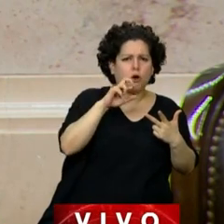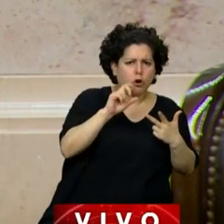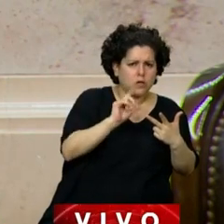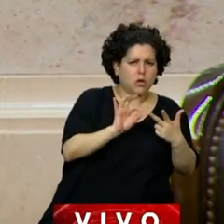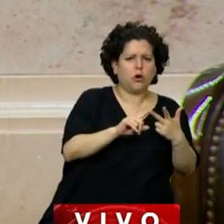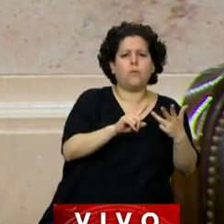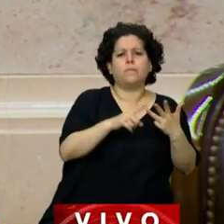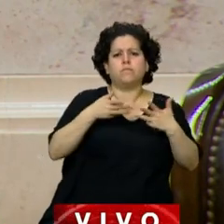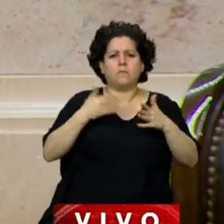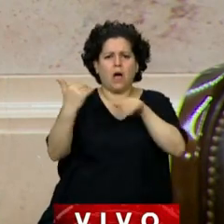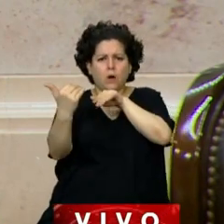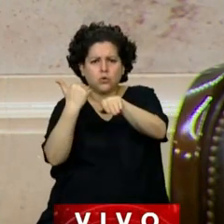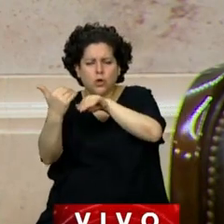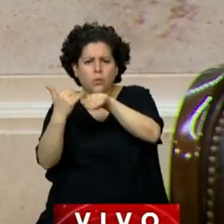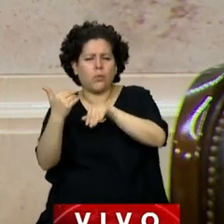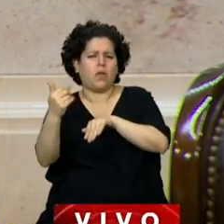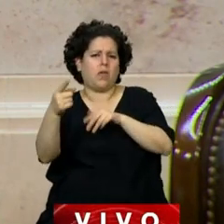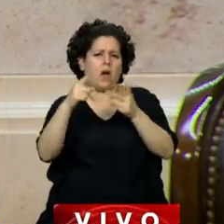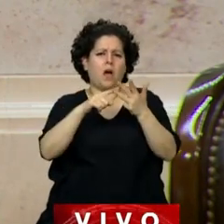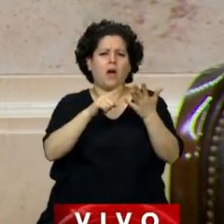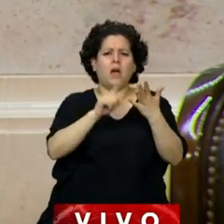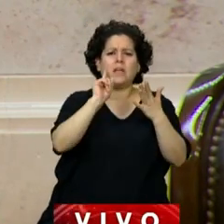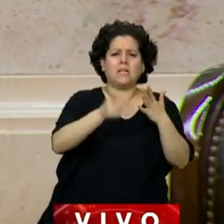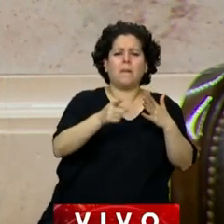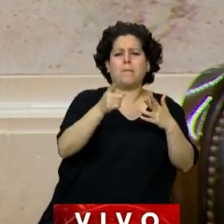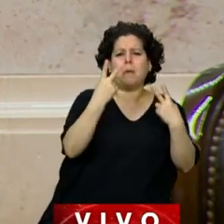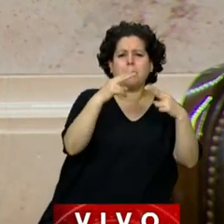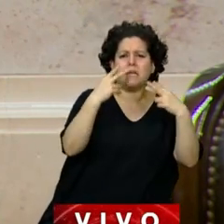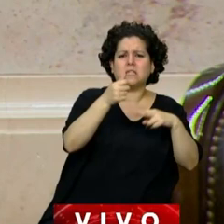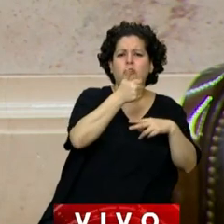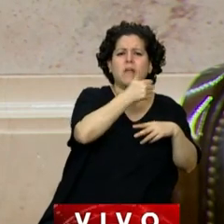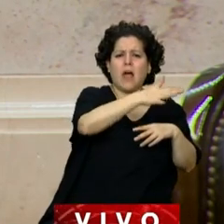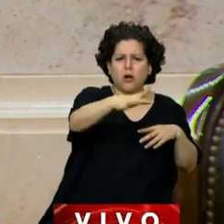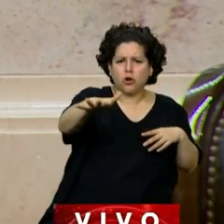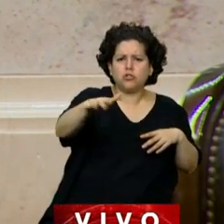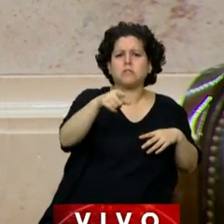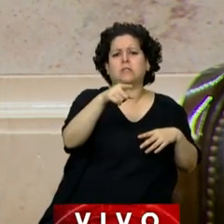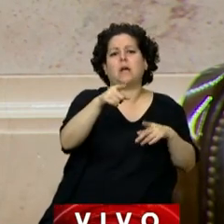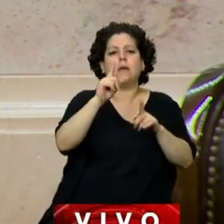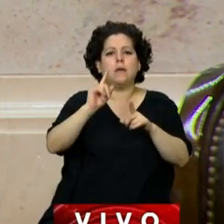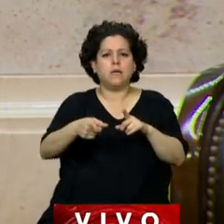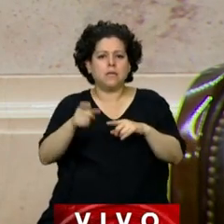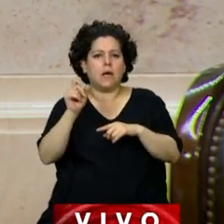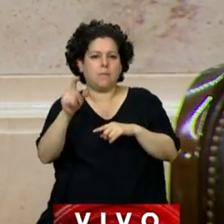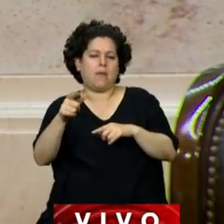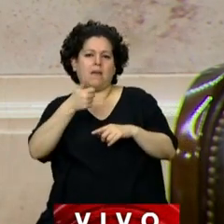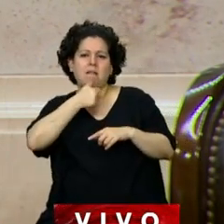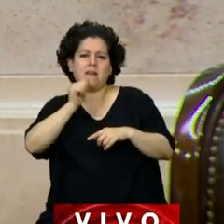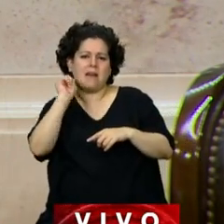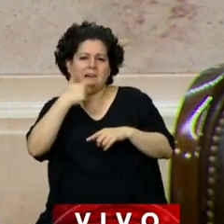de la autovía entre Neuquén y Arroyito, ampliación del Paseo de la Costa y el inicio del gasoducto Néstor